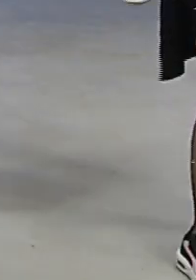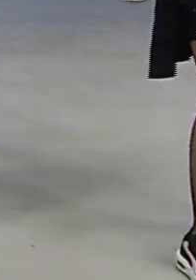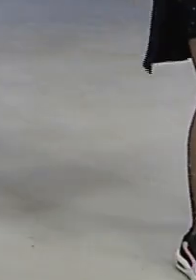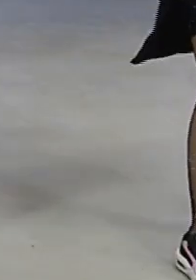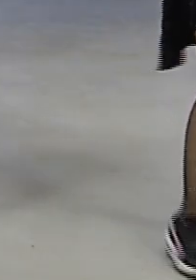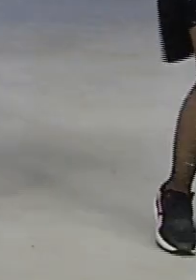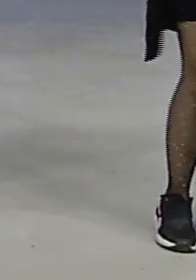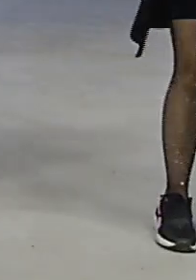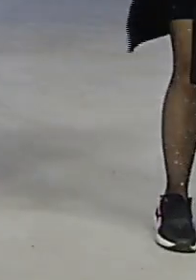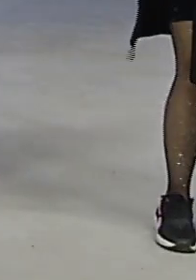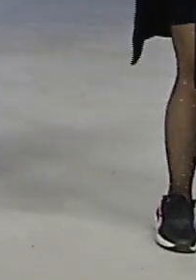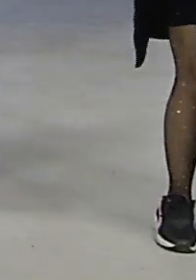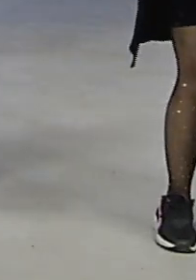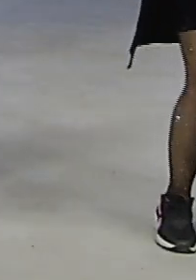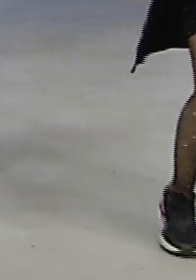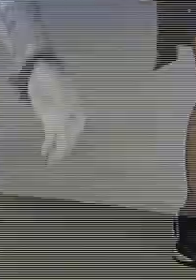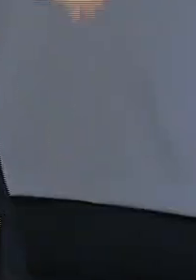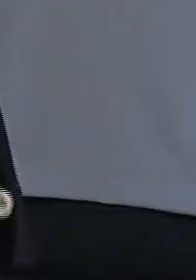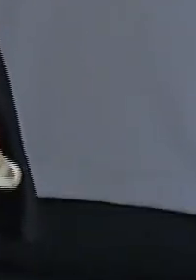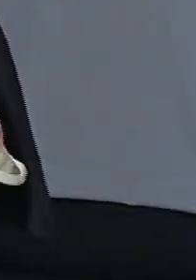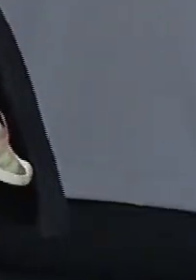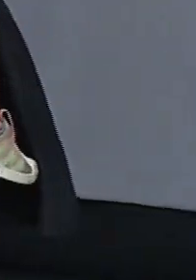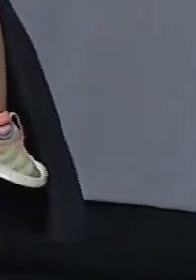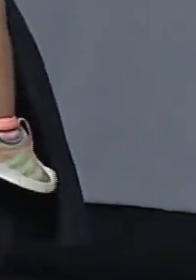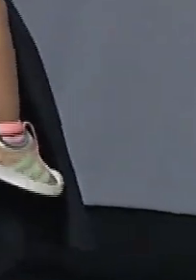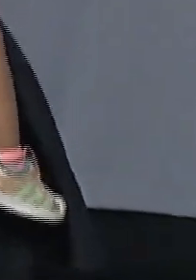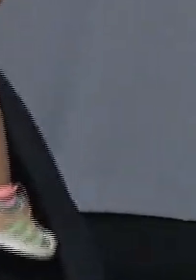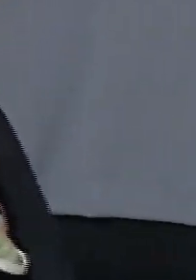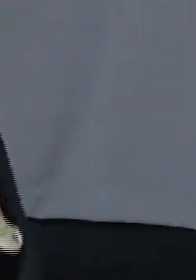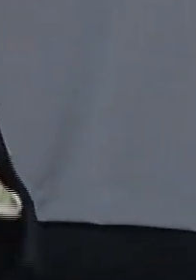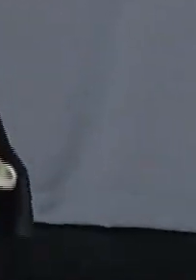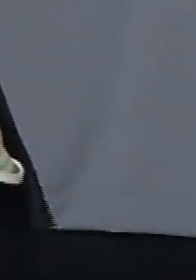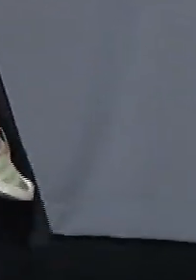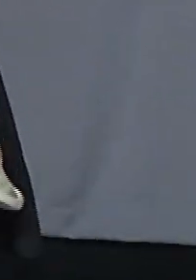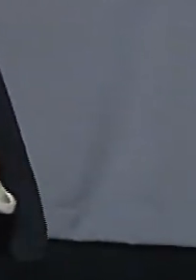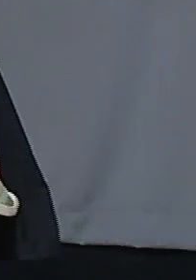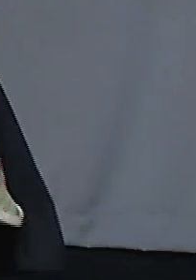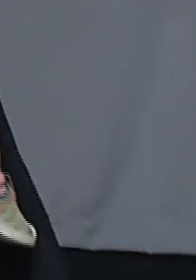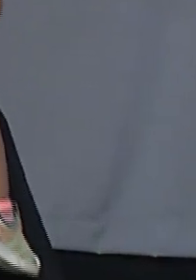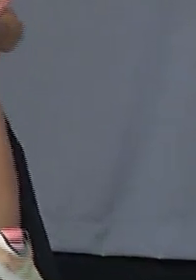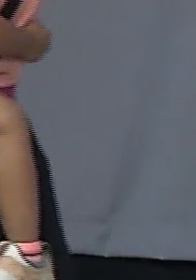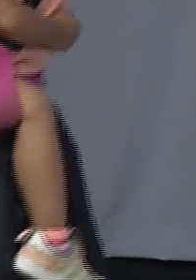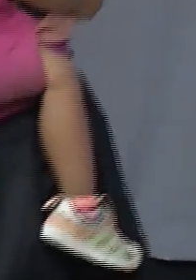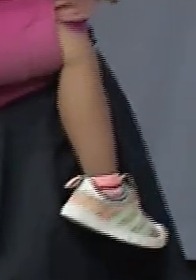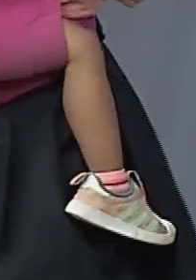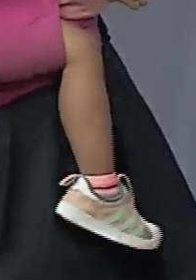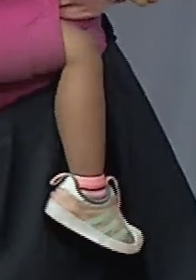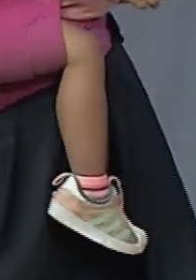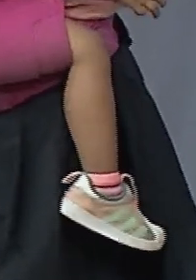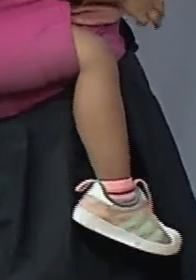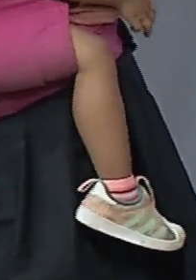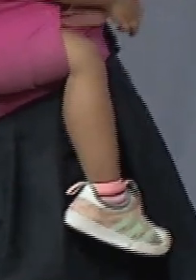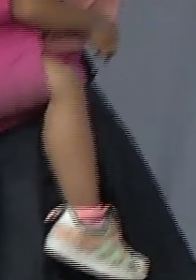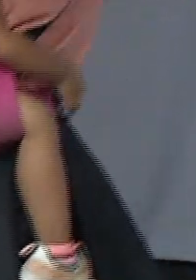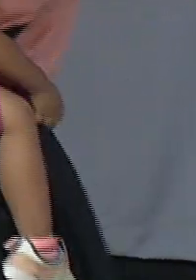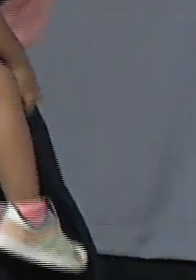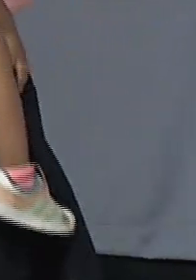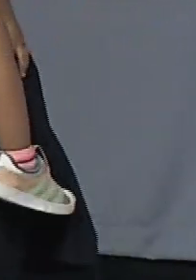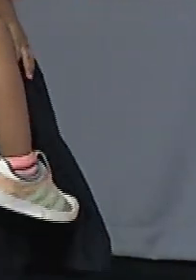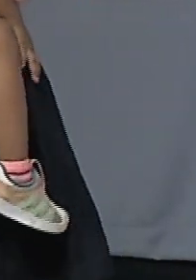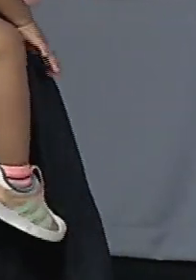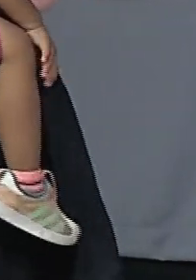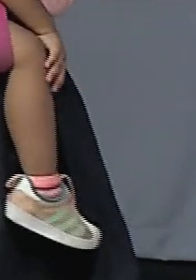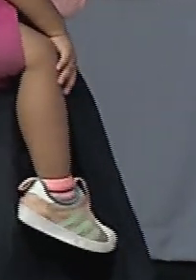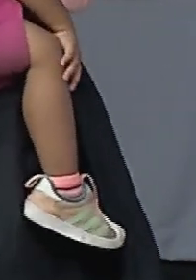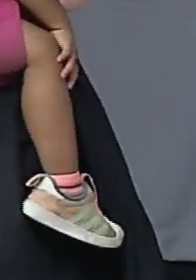color quería ser blanca como la